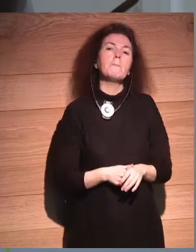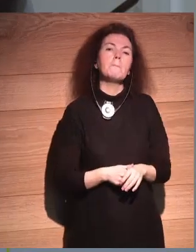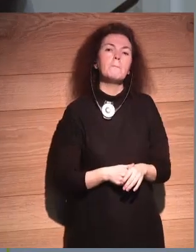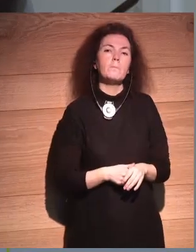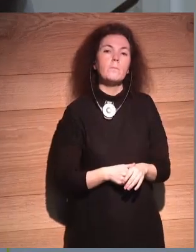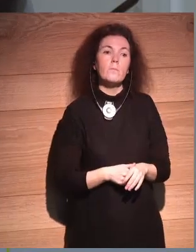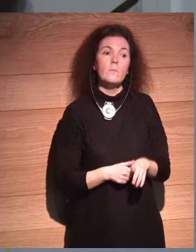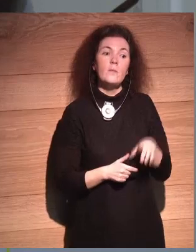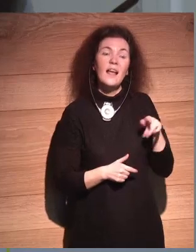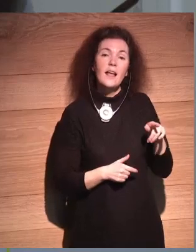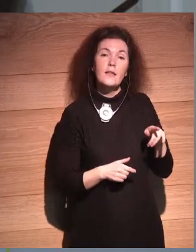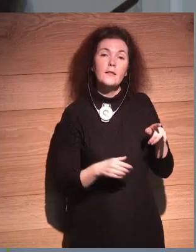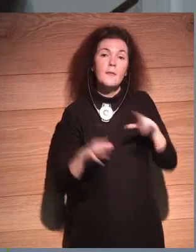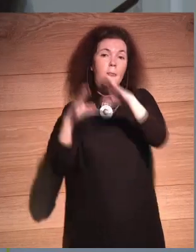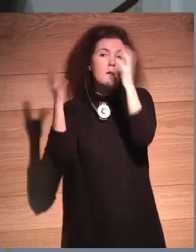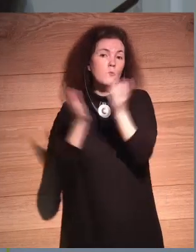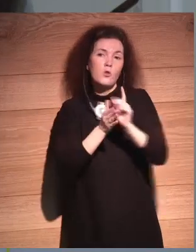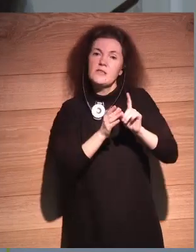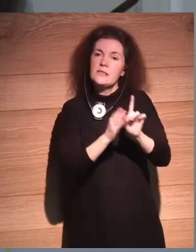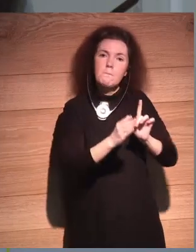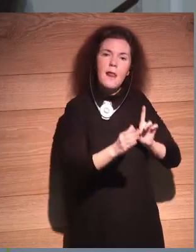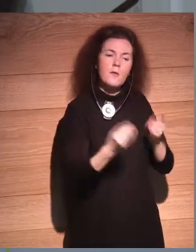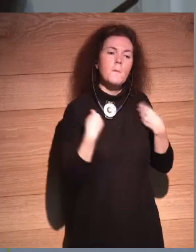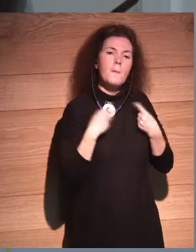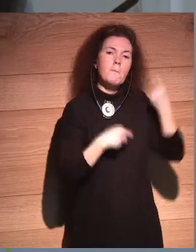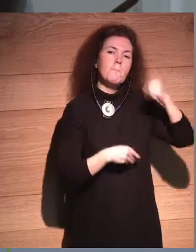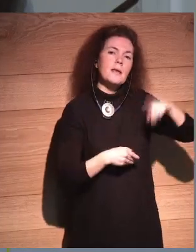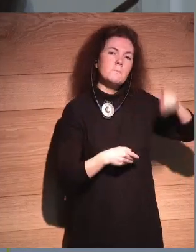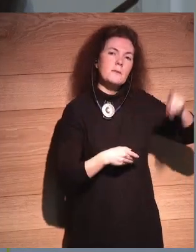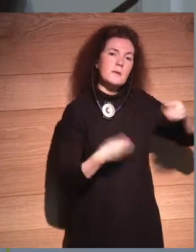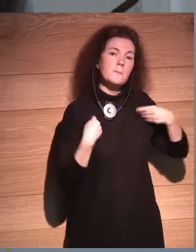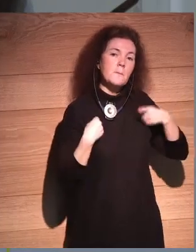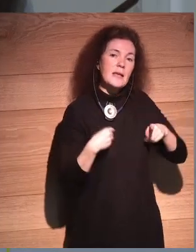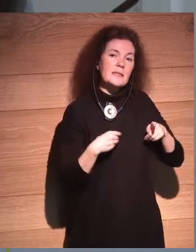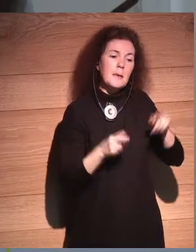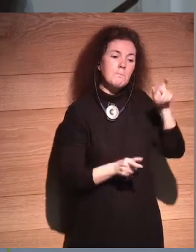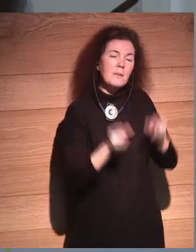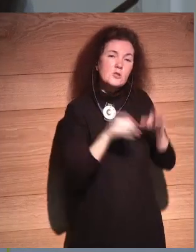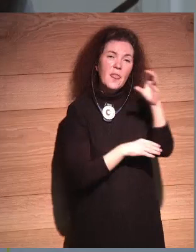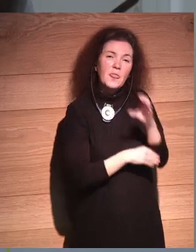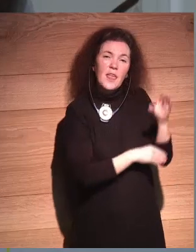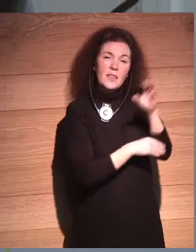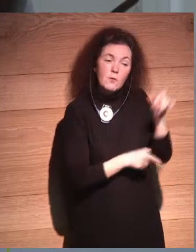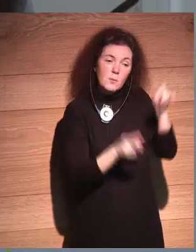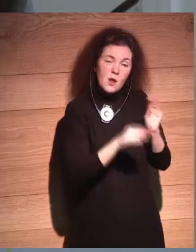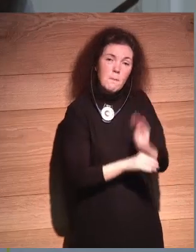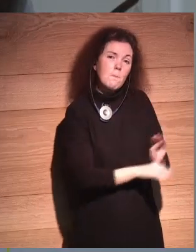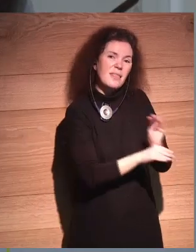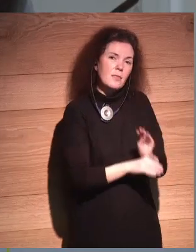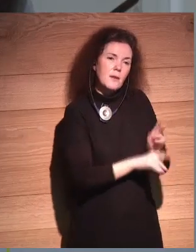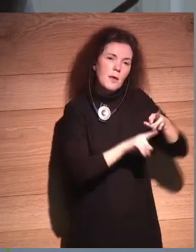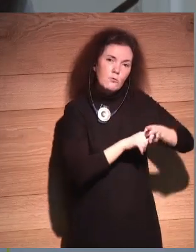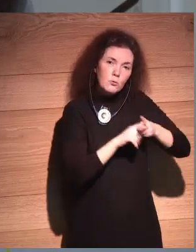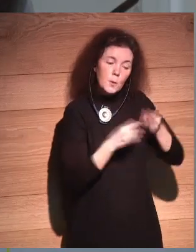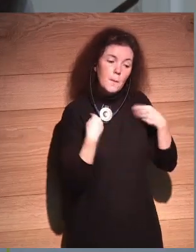Y allí, aislados del mundo, viven durante muchos meses consecutivos equipos de científicos y personal de mantenimiento.